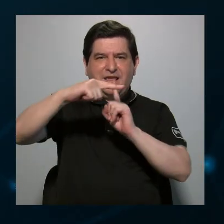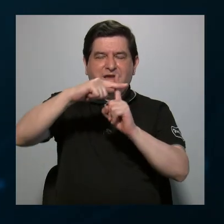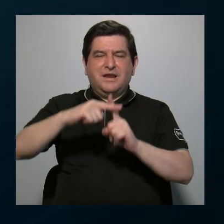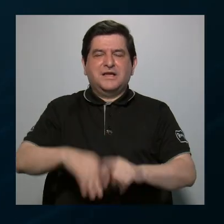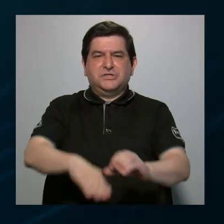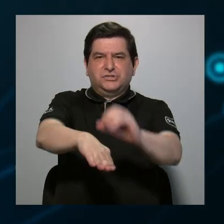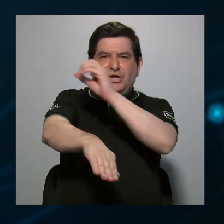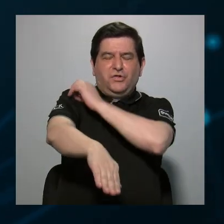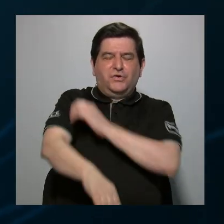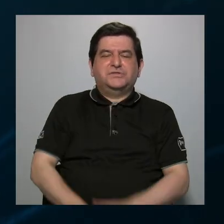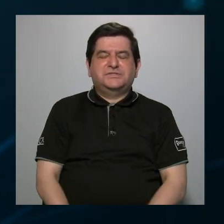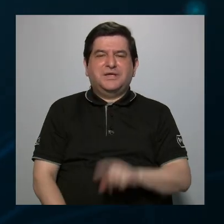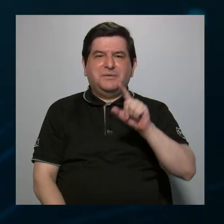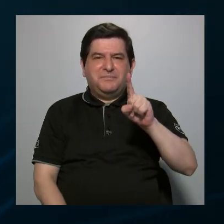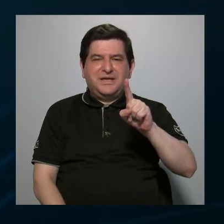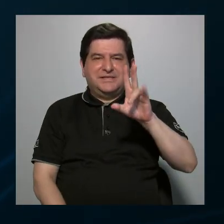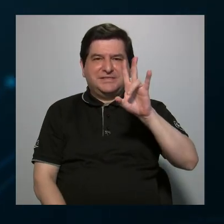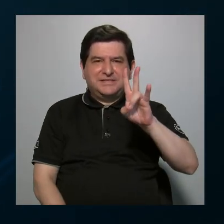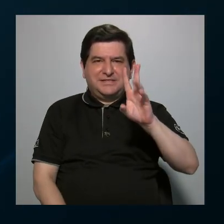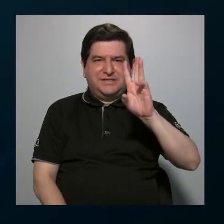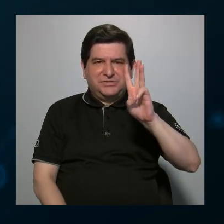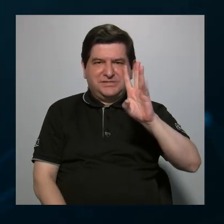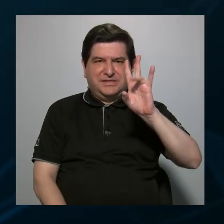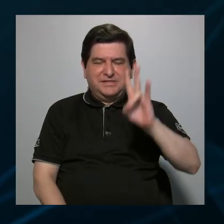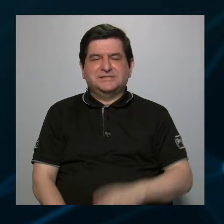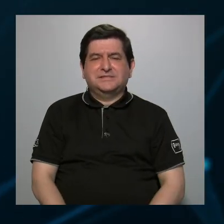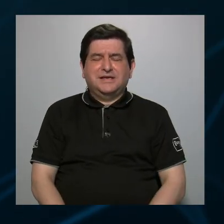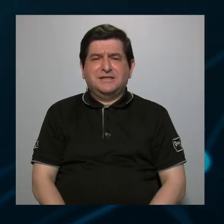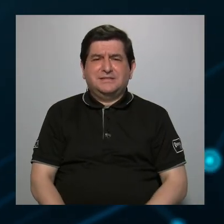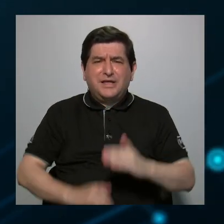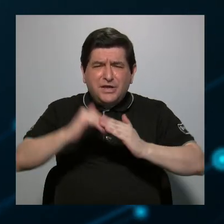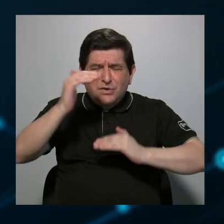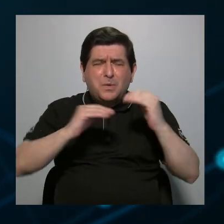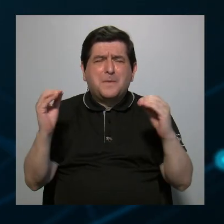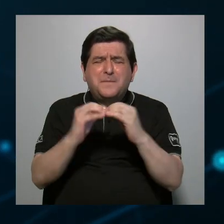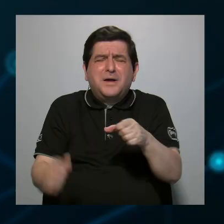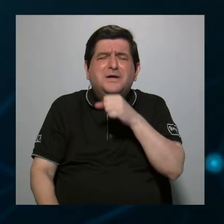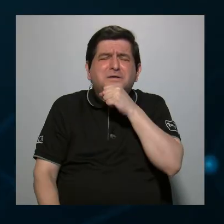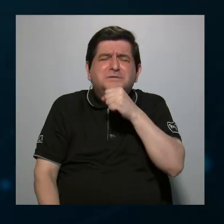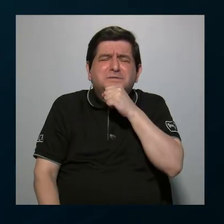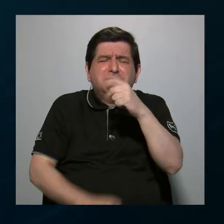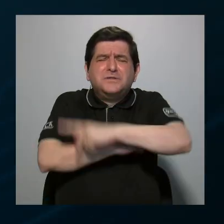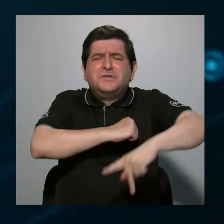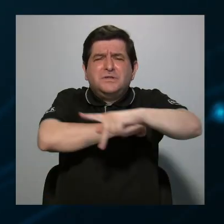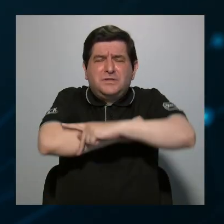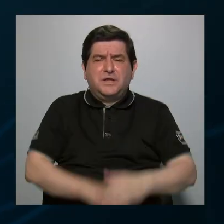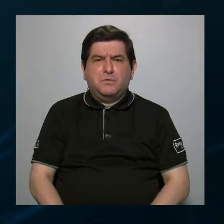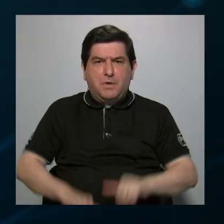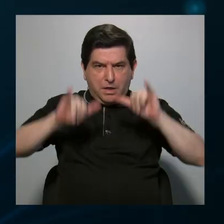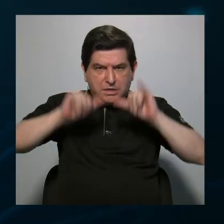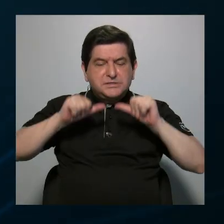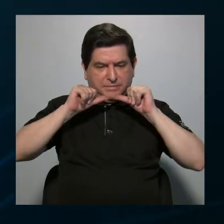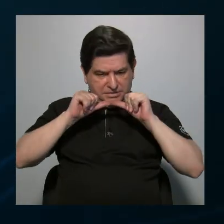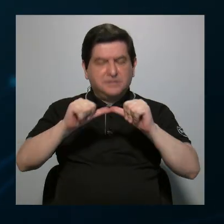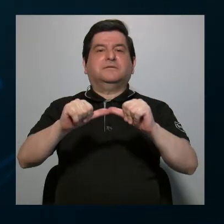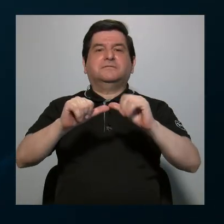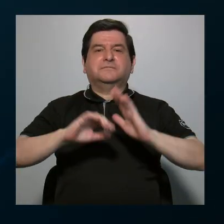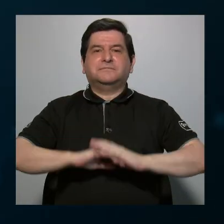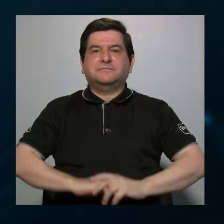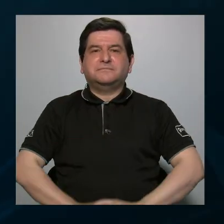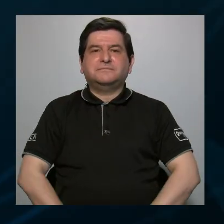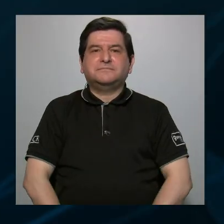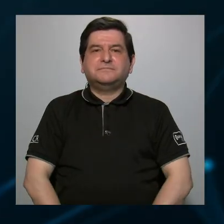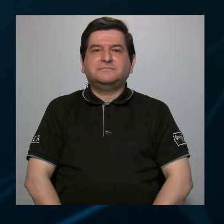La iglesia de Orosi, construida en 1767, es una de las edificaciones más antiguas del país que se conserva